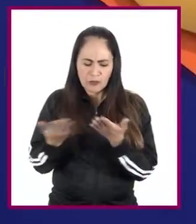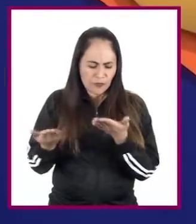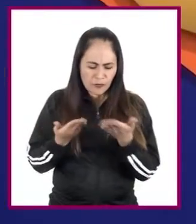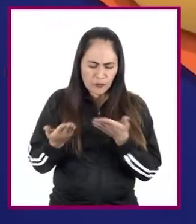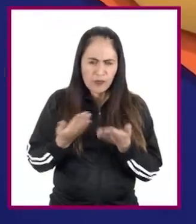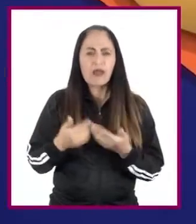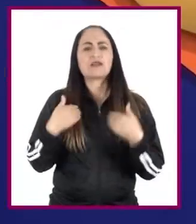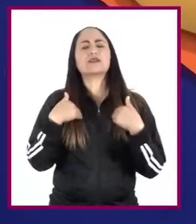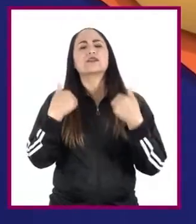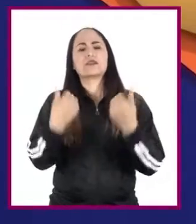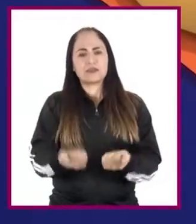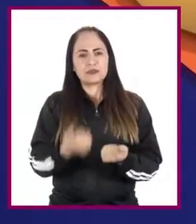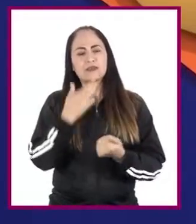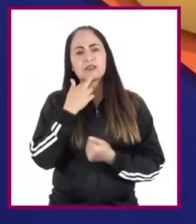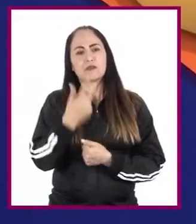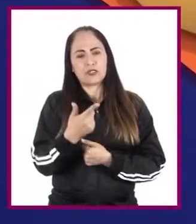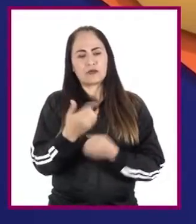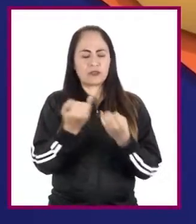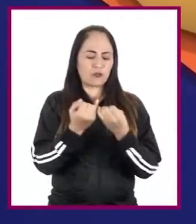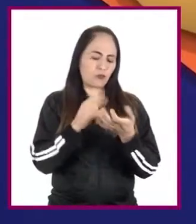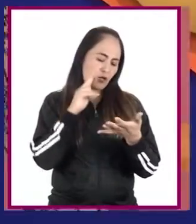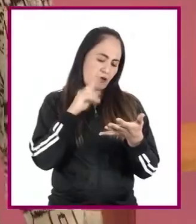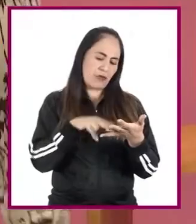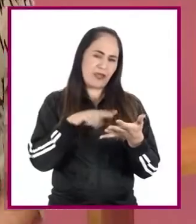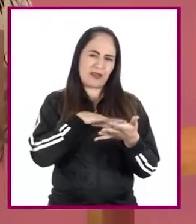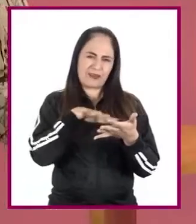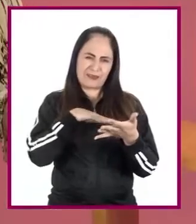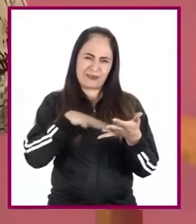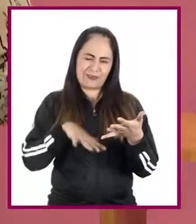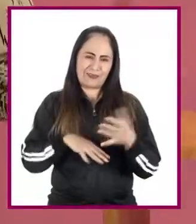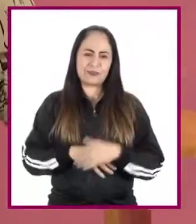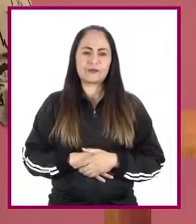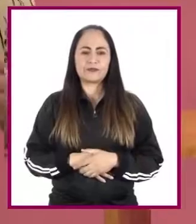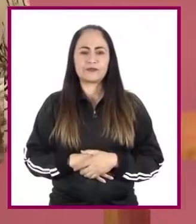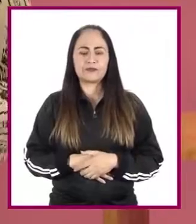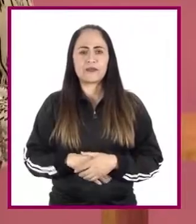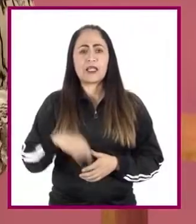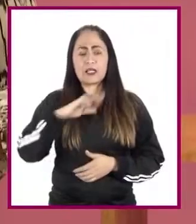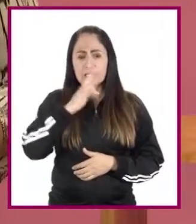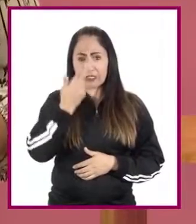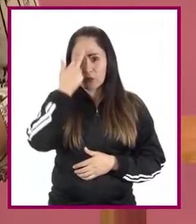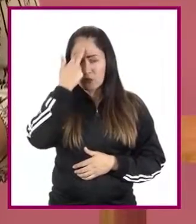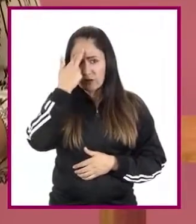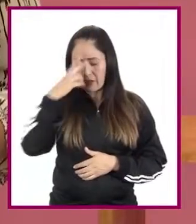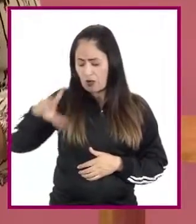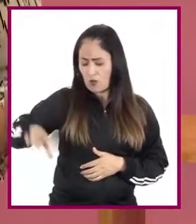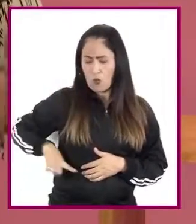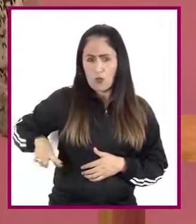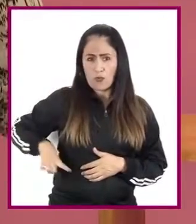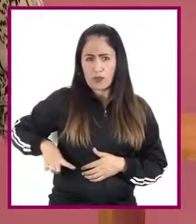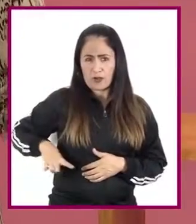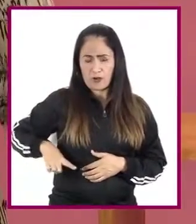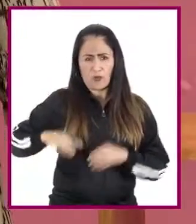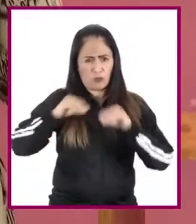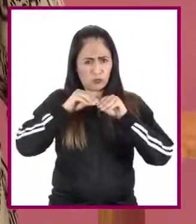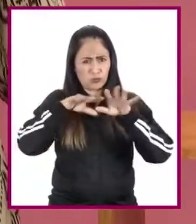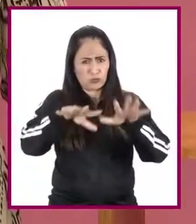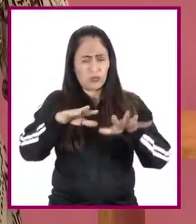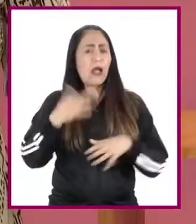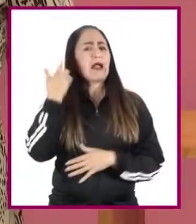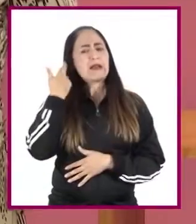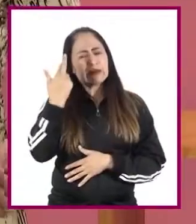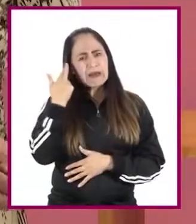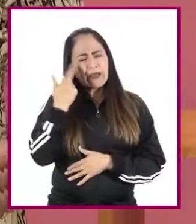texto y revisar sus apuntes. ¿Recuerdan alguna campaña pública que hayan visto en la radio o en